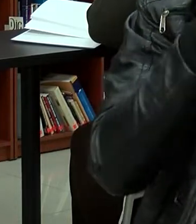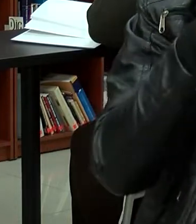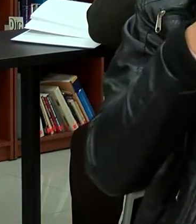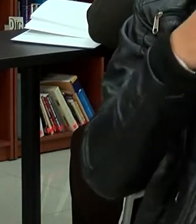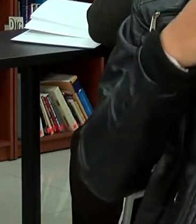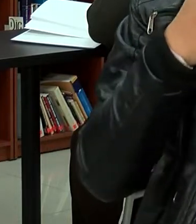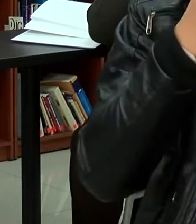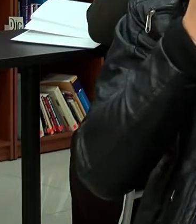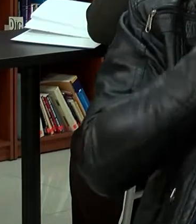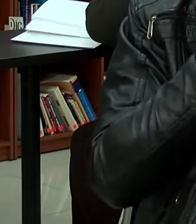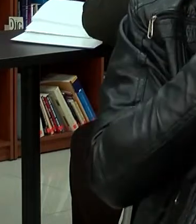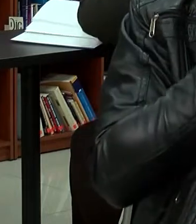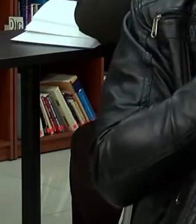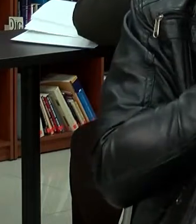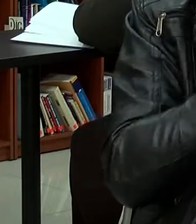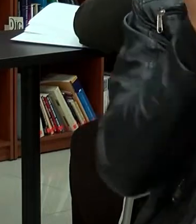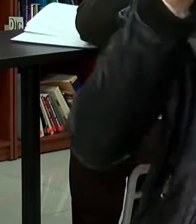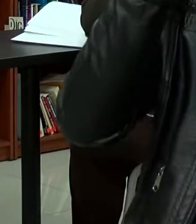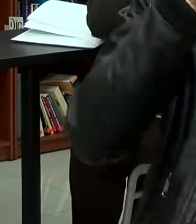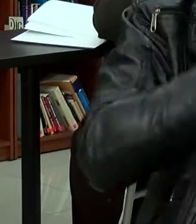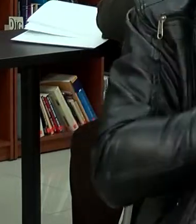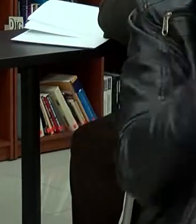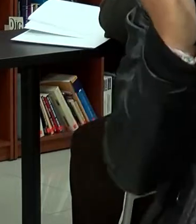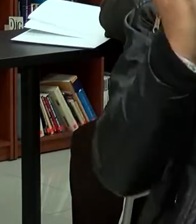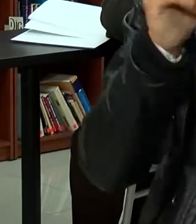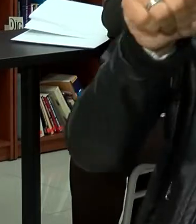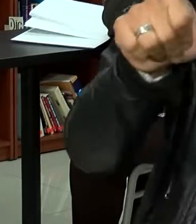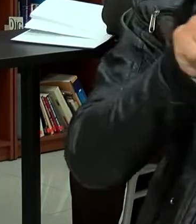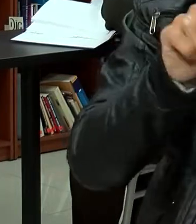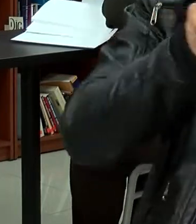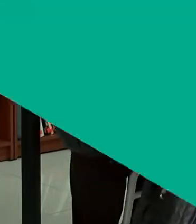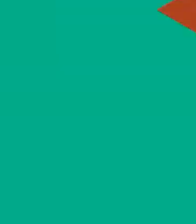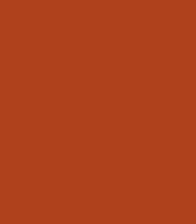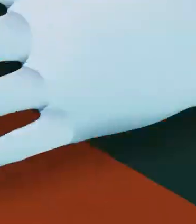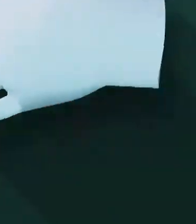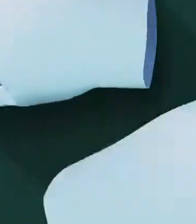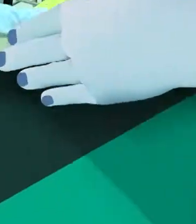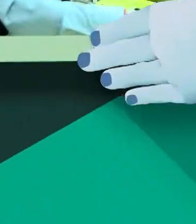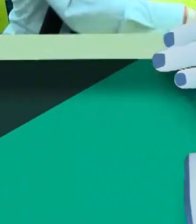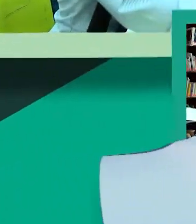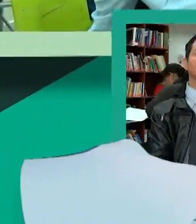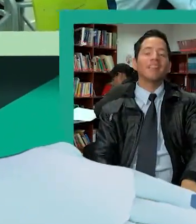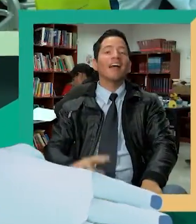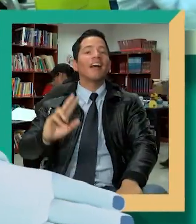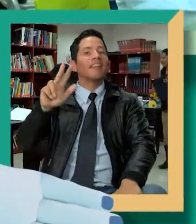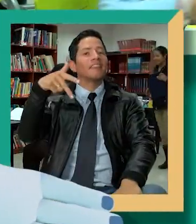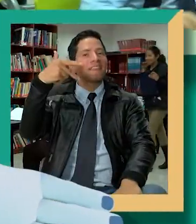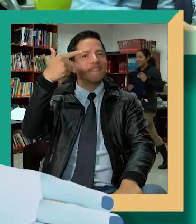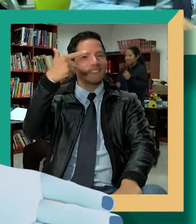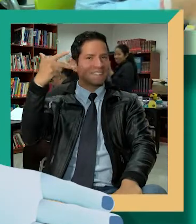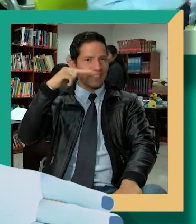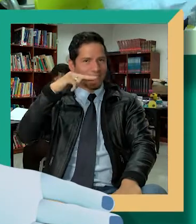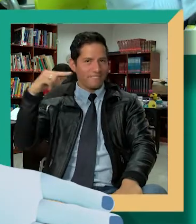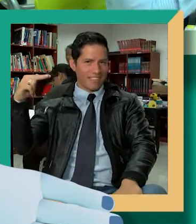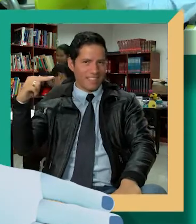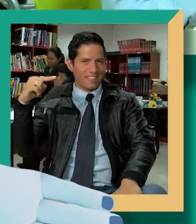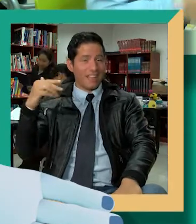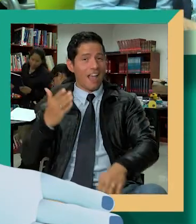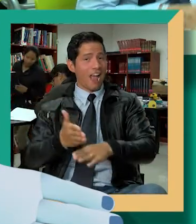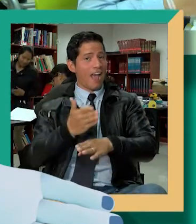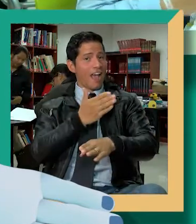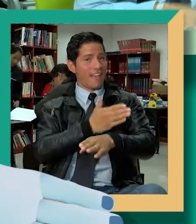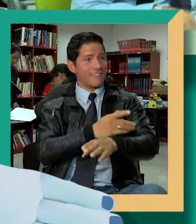Esta es la primera semana en la que estoy estudiando nuevamente. Y obviamente sigo en administración de empresas.